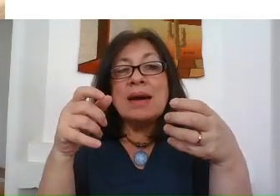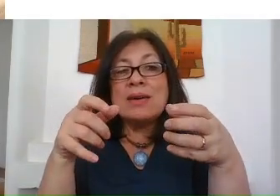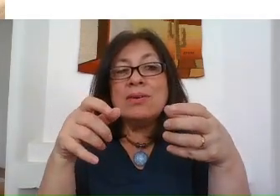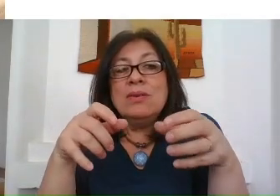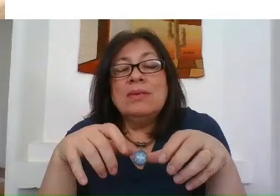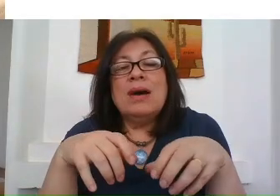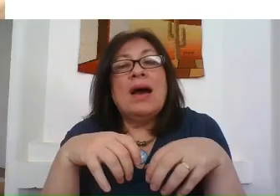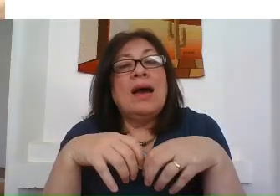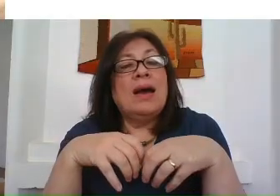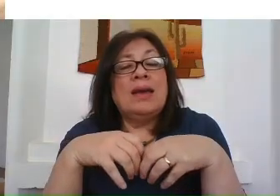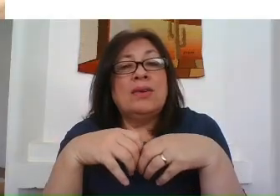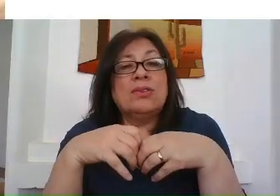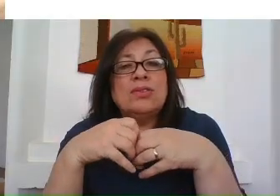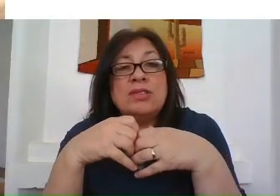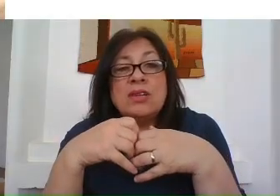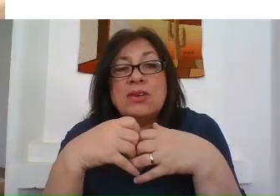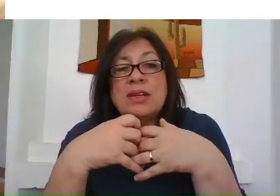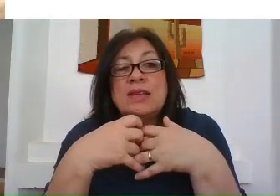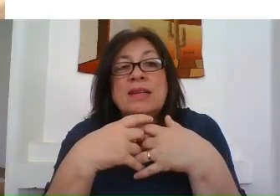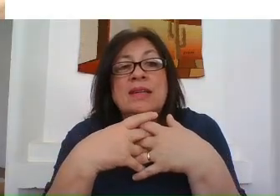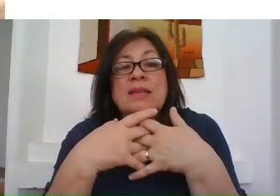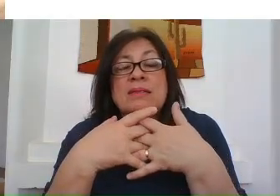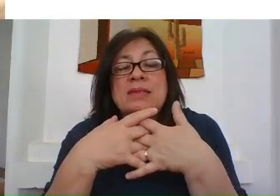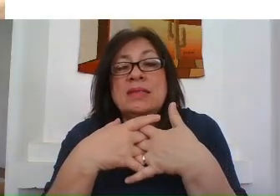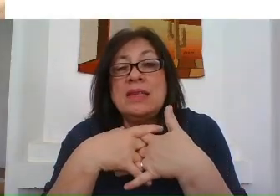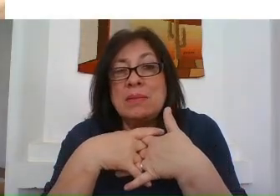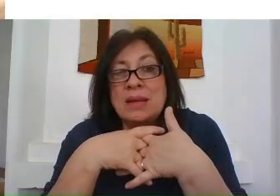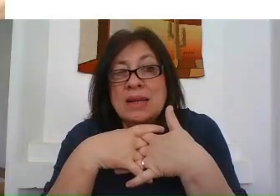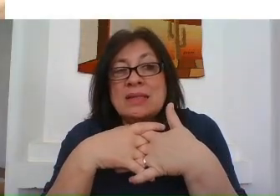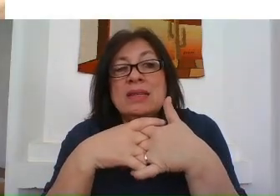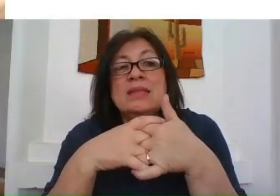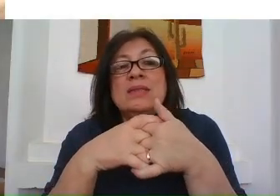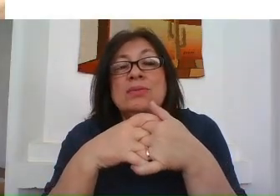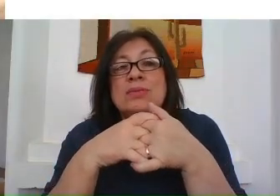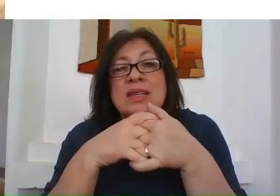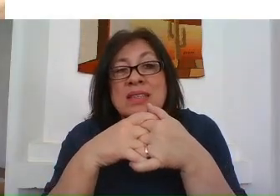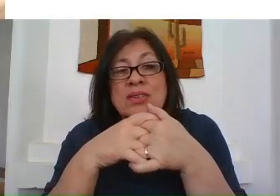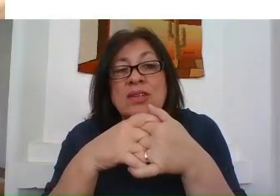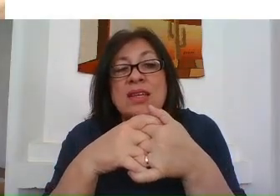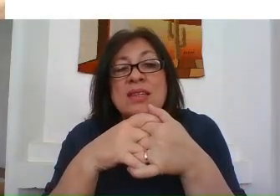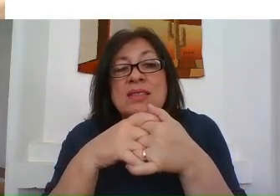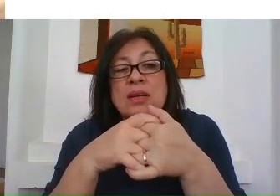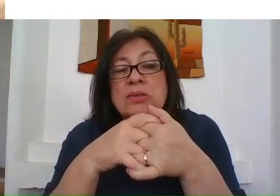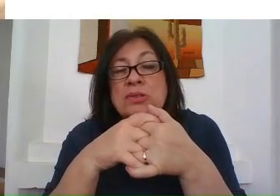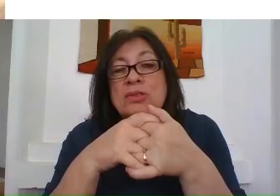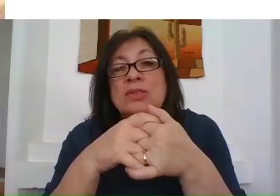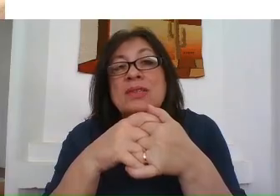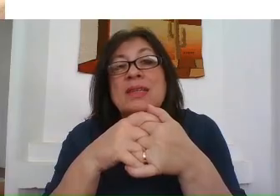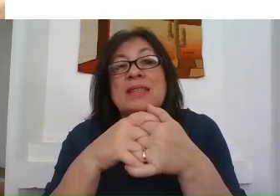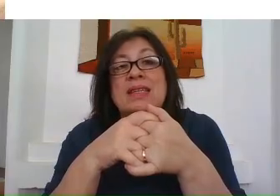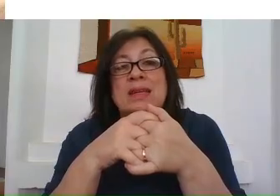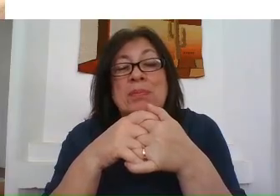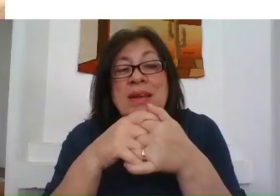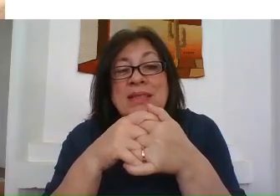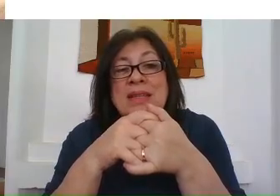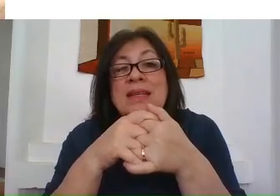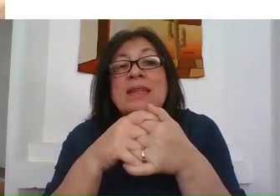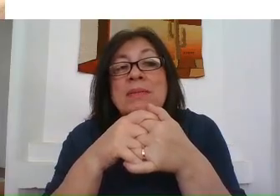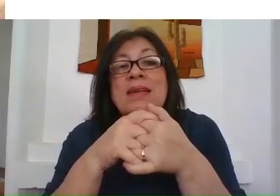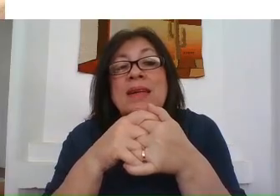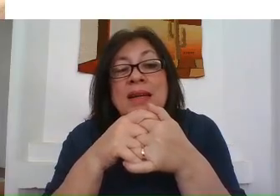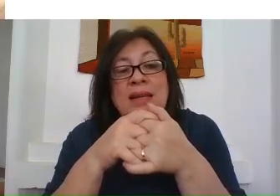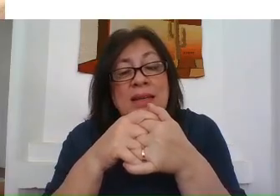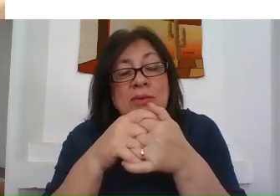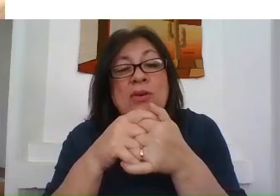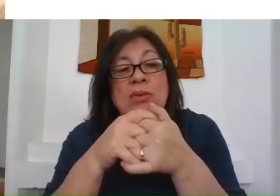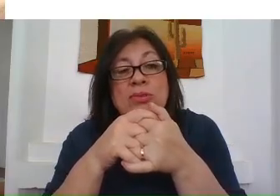Sin embargo, hay otros chicos que tienen sin amenazas en su trayectoria de desarrollo que se desplazan de